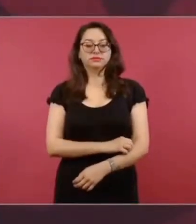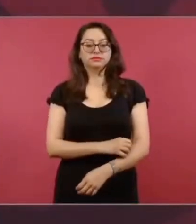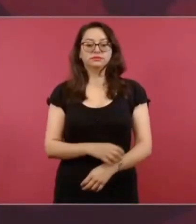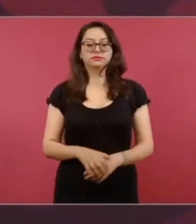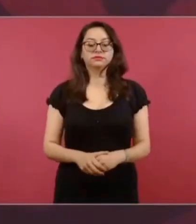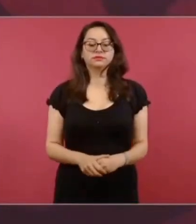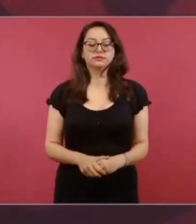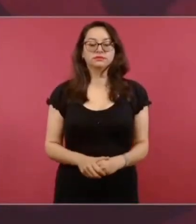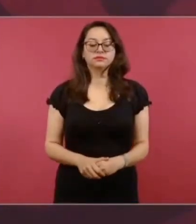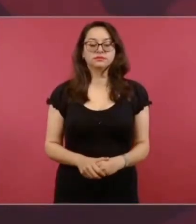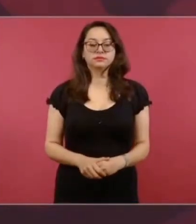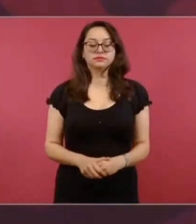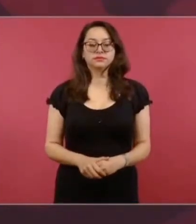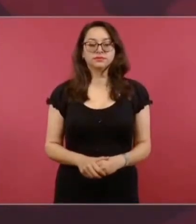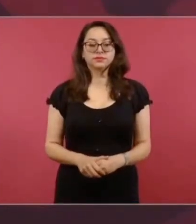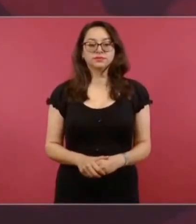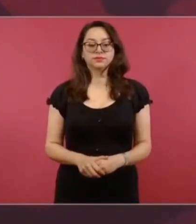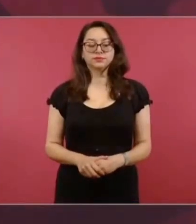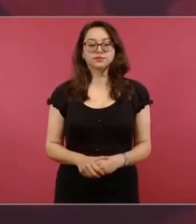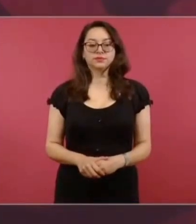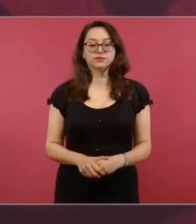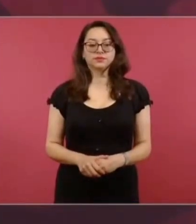de que tengamos